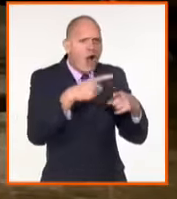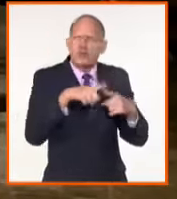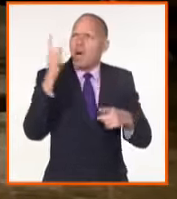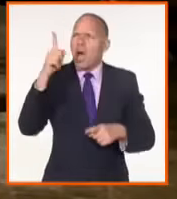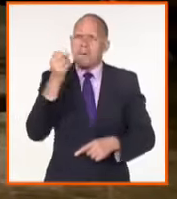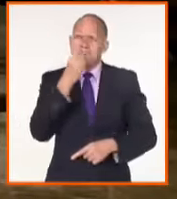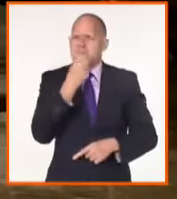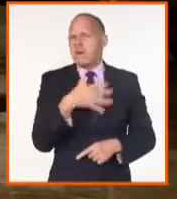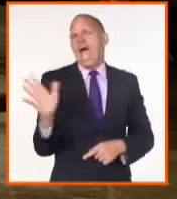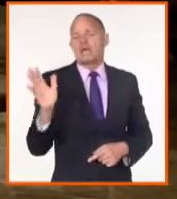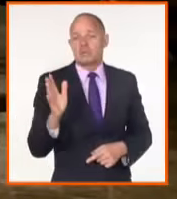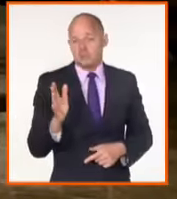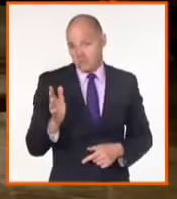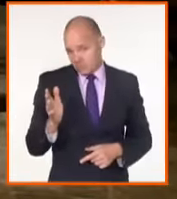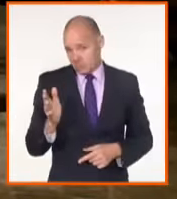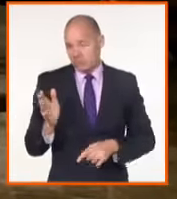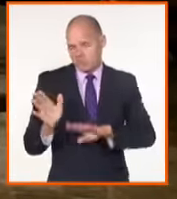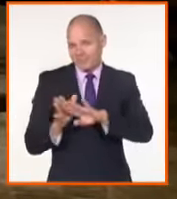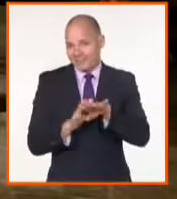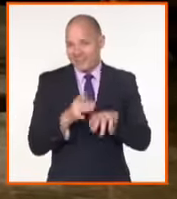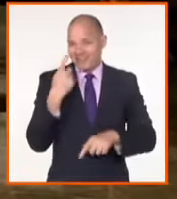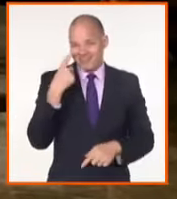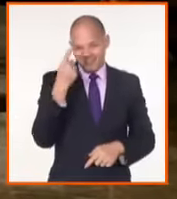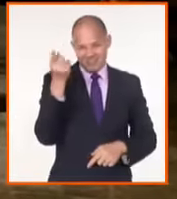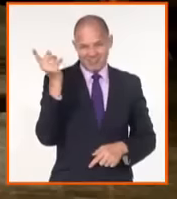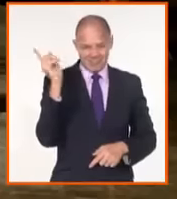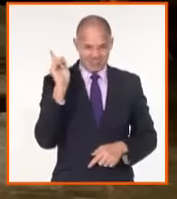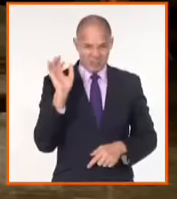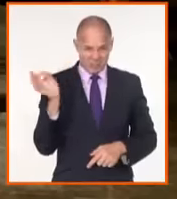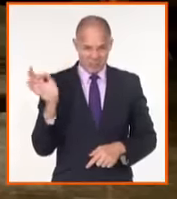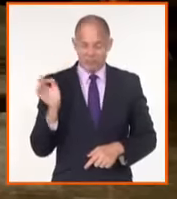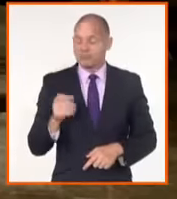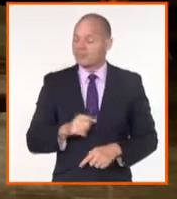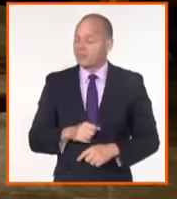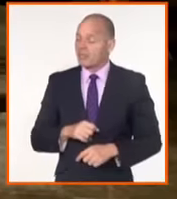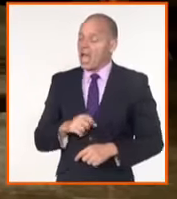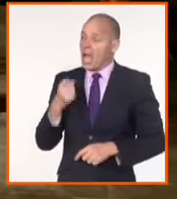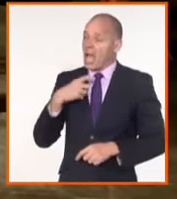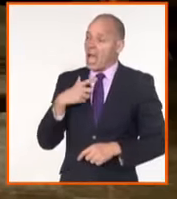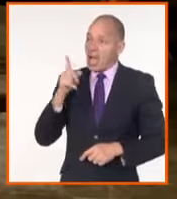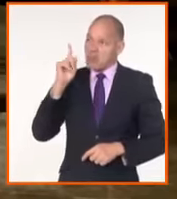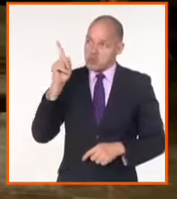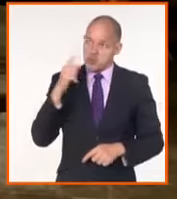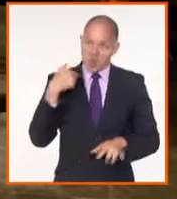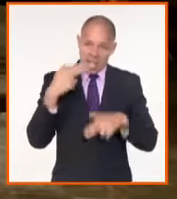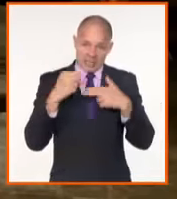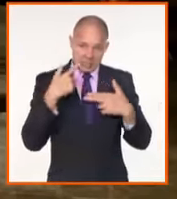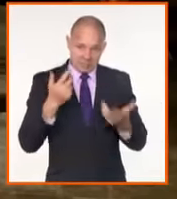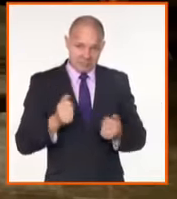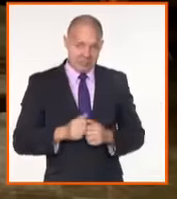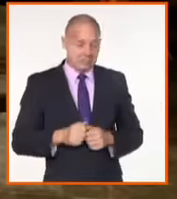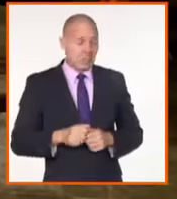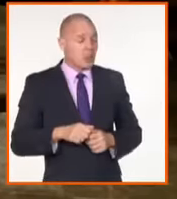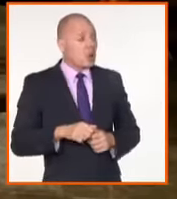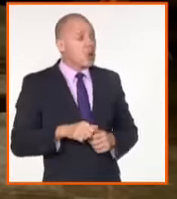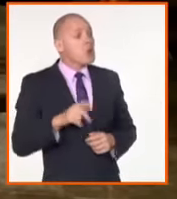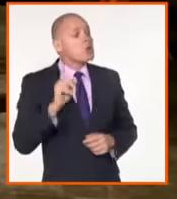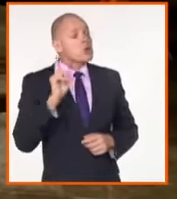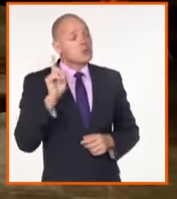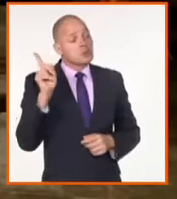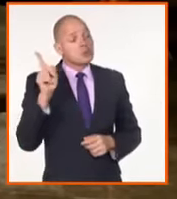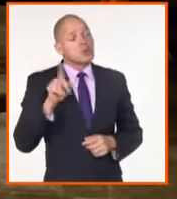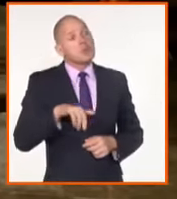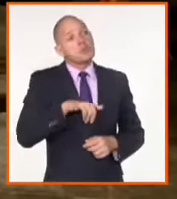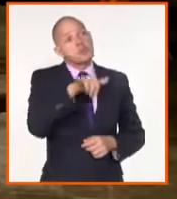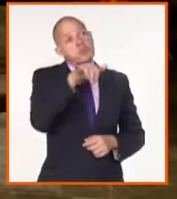Esos mismos odiadores, cada vez que usted realiza una gira al exterior, una visita a otro país, incluso